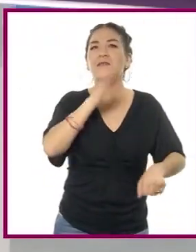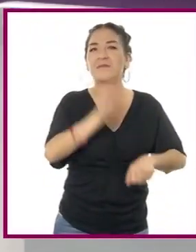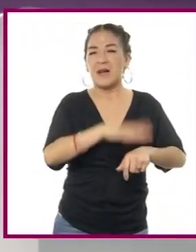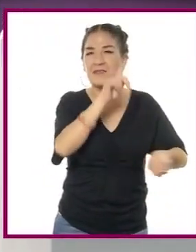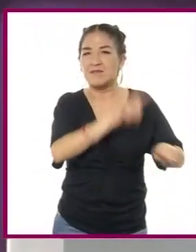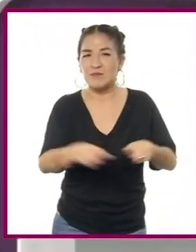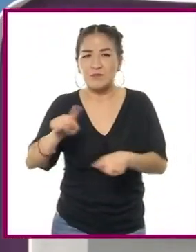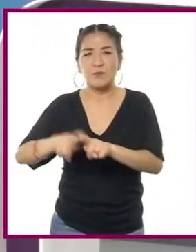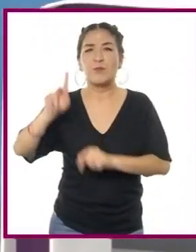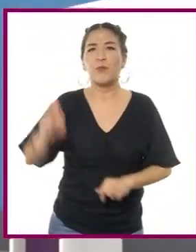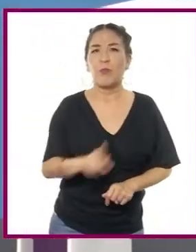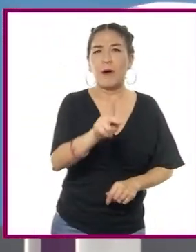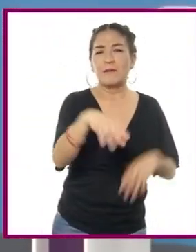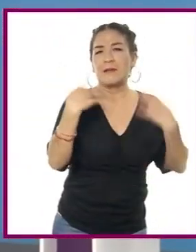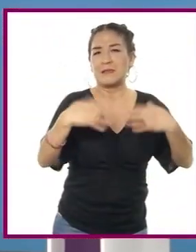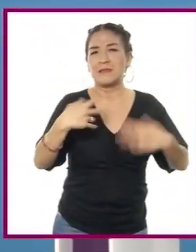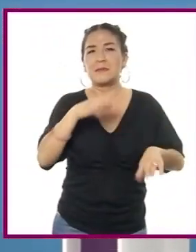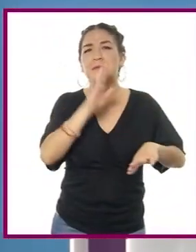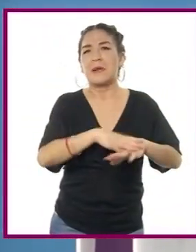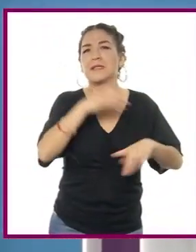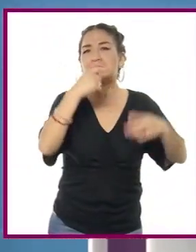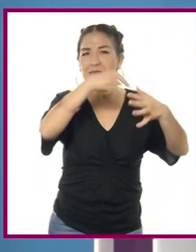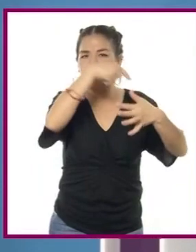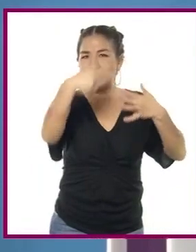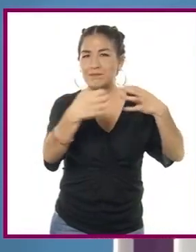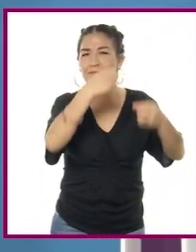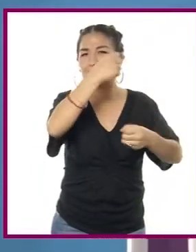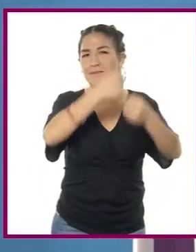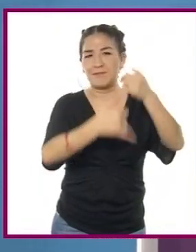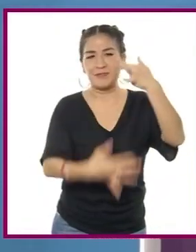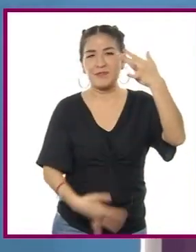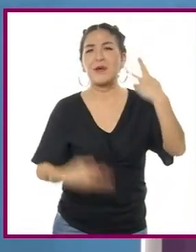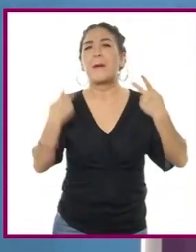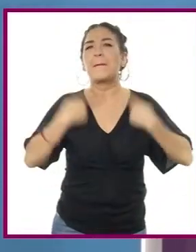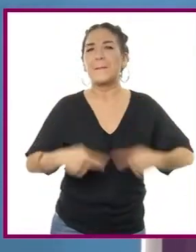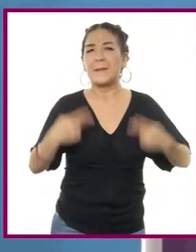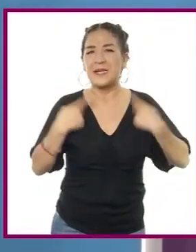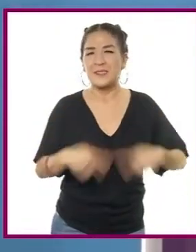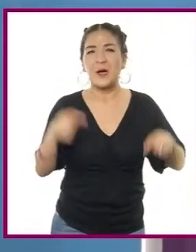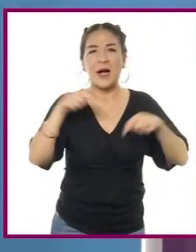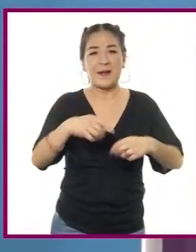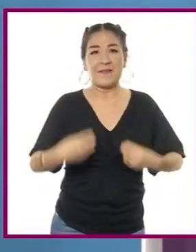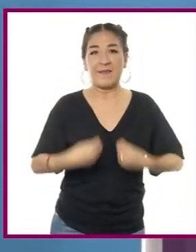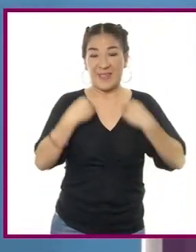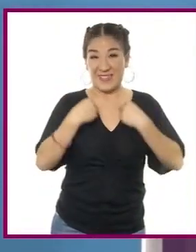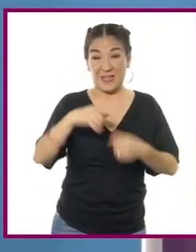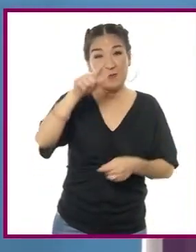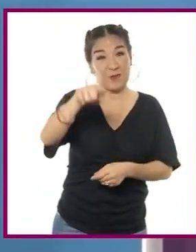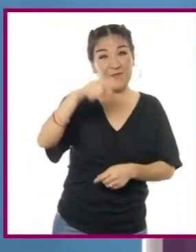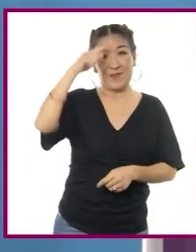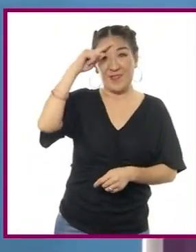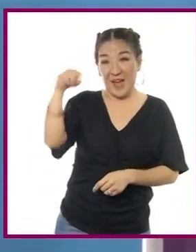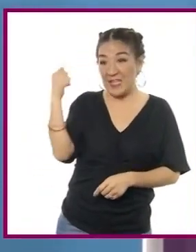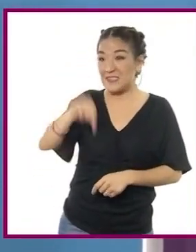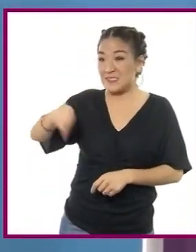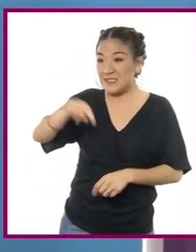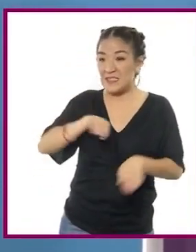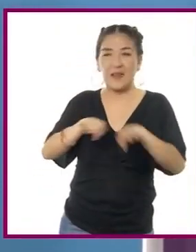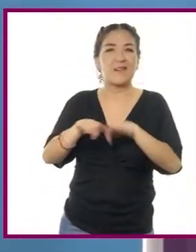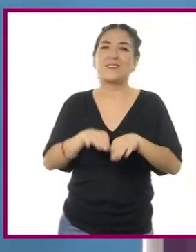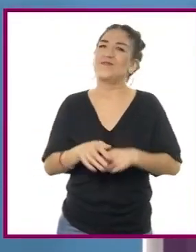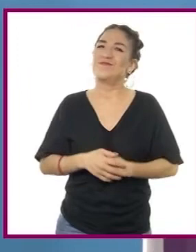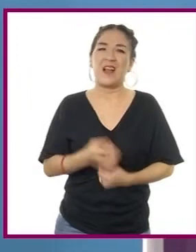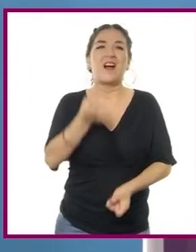pueblos habitados por cientos de personas. La vida para los trabajadores no era fácil. Muchos fueron obligados